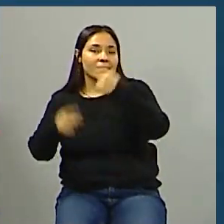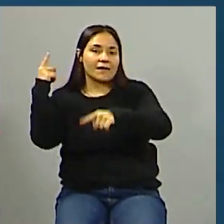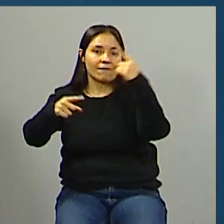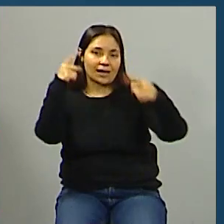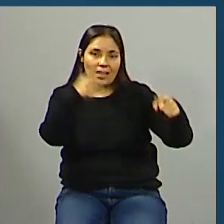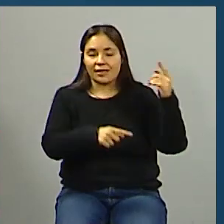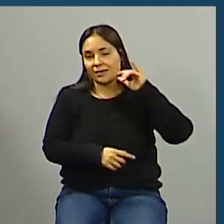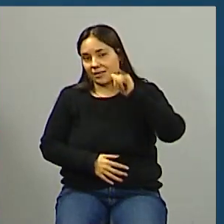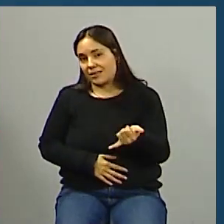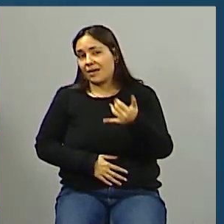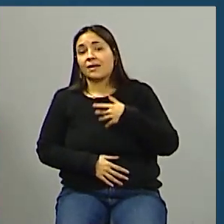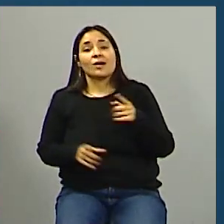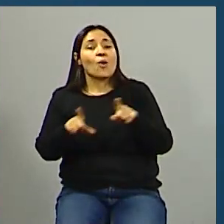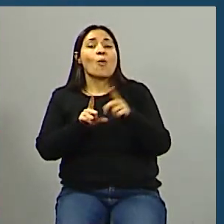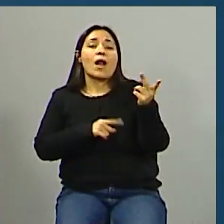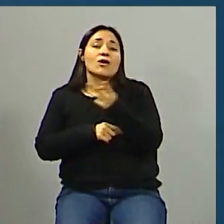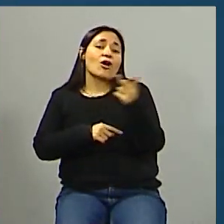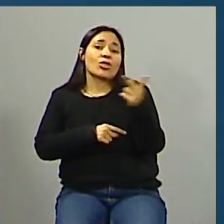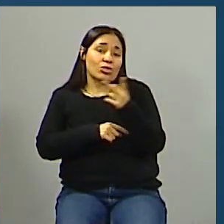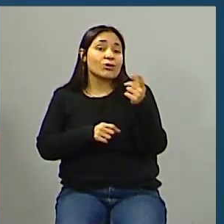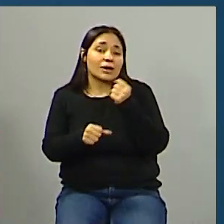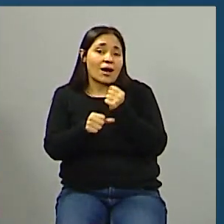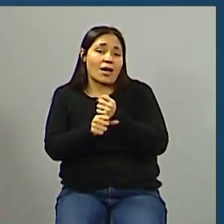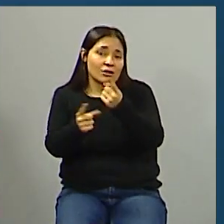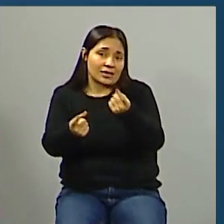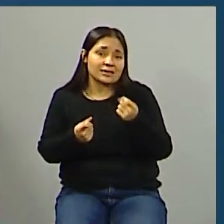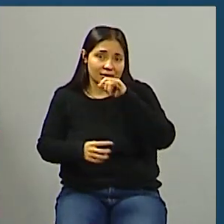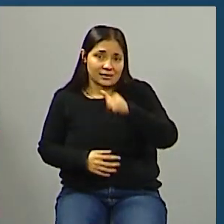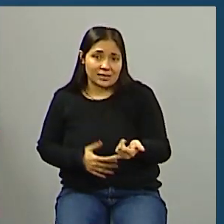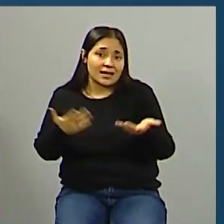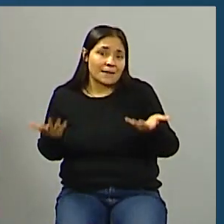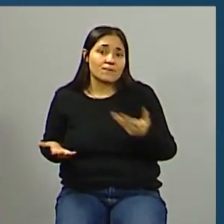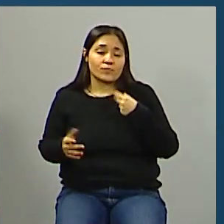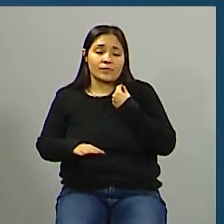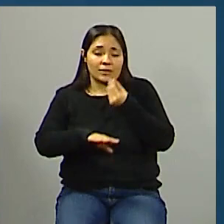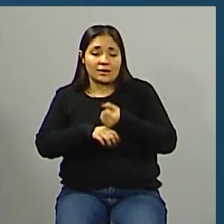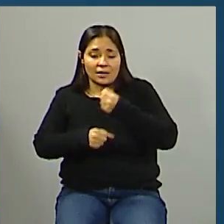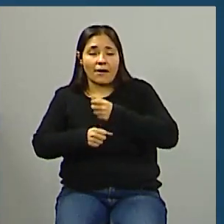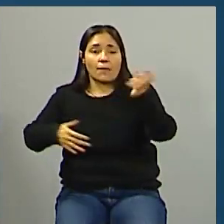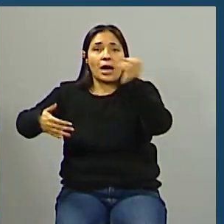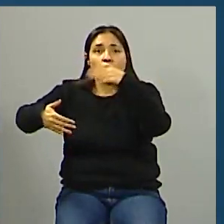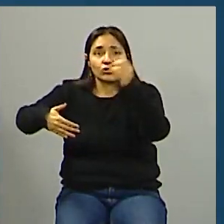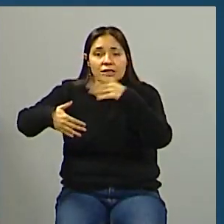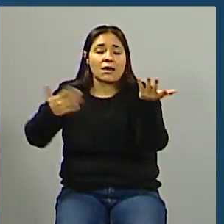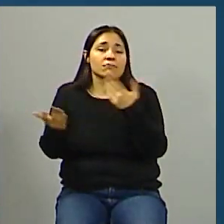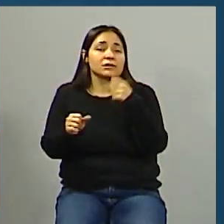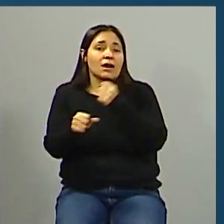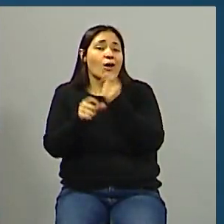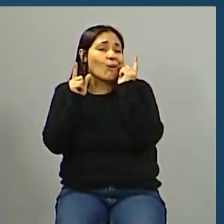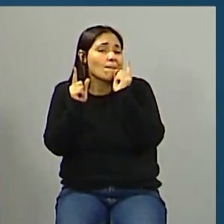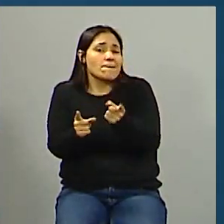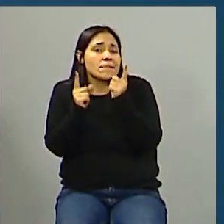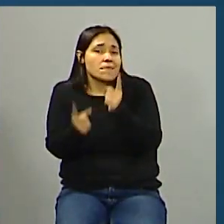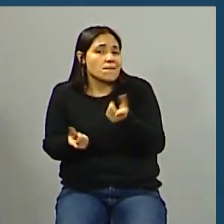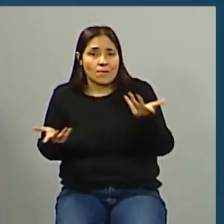eso está claro. Pero los dos necesitan un trabajador para estos trabajos culturales o para cosechar, y ese trabajador puede ser el mismo. Que necesita